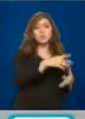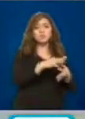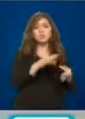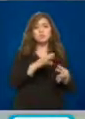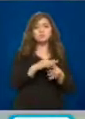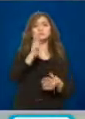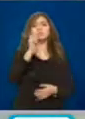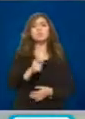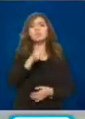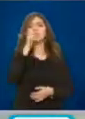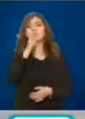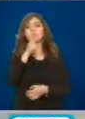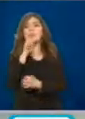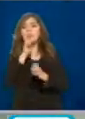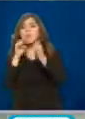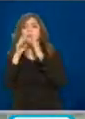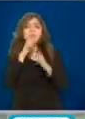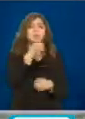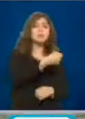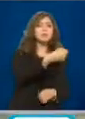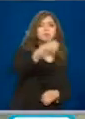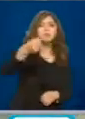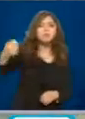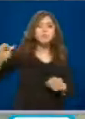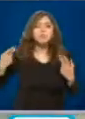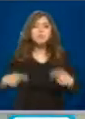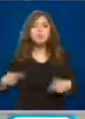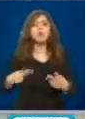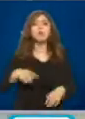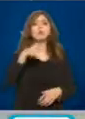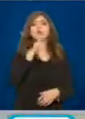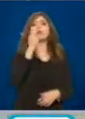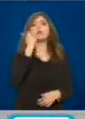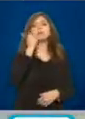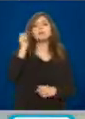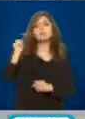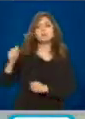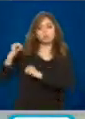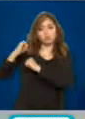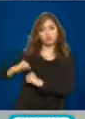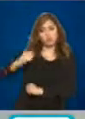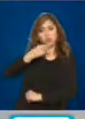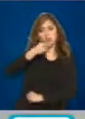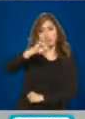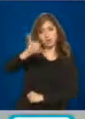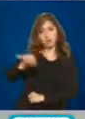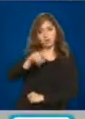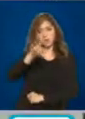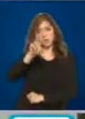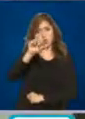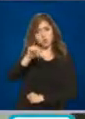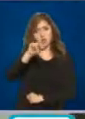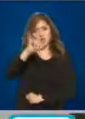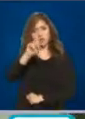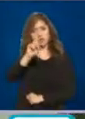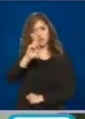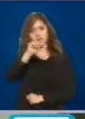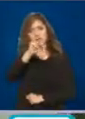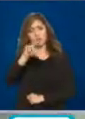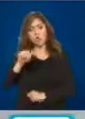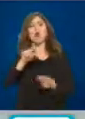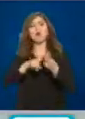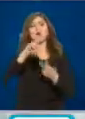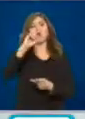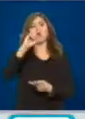de grandísima entrevistadora, en donde bajo la tutela de Juan José Arreola, Octavio